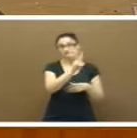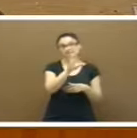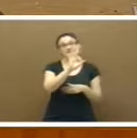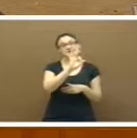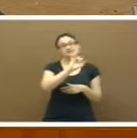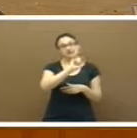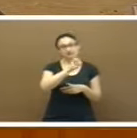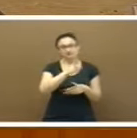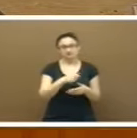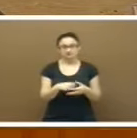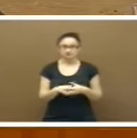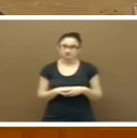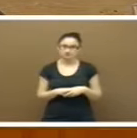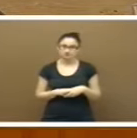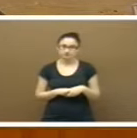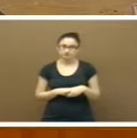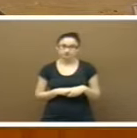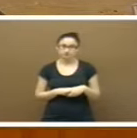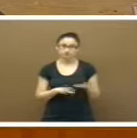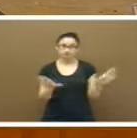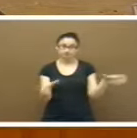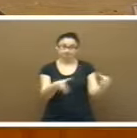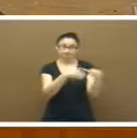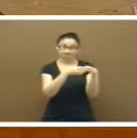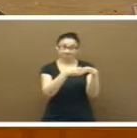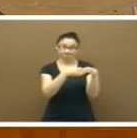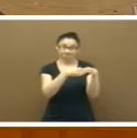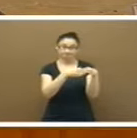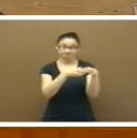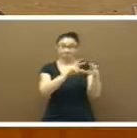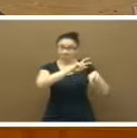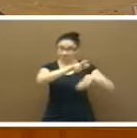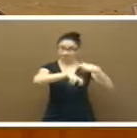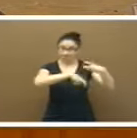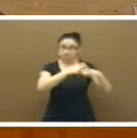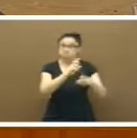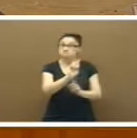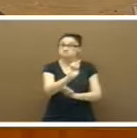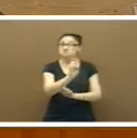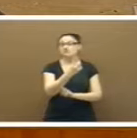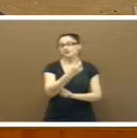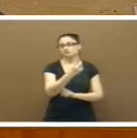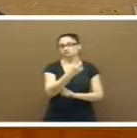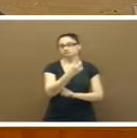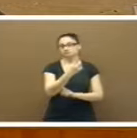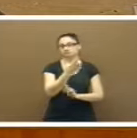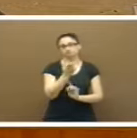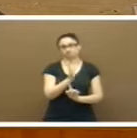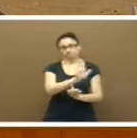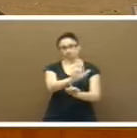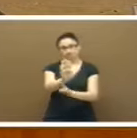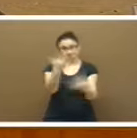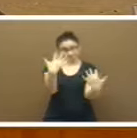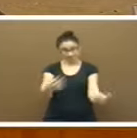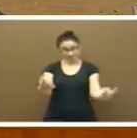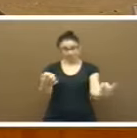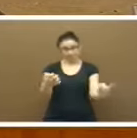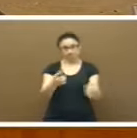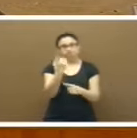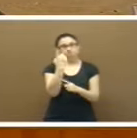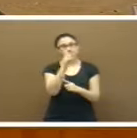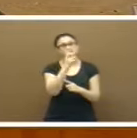SIES. Para este conjunto de enmiendas, señorías, primero vamos a someter a la consideración de la Cámara